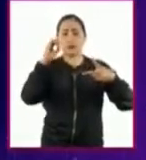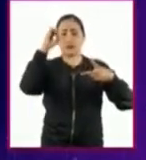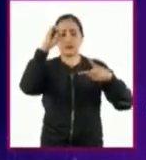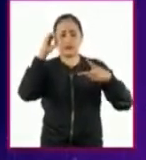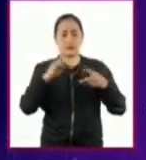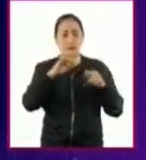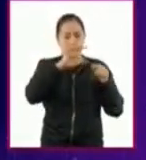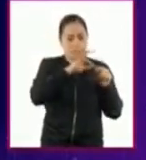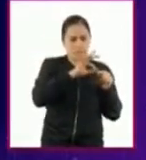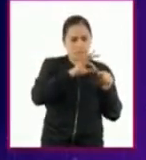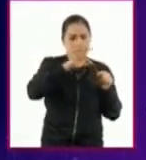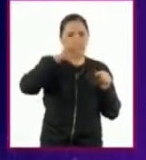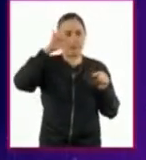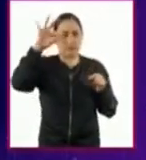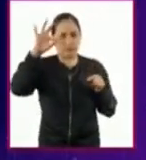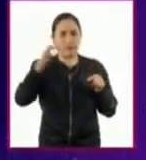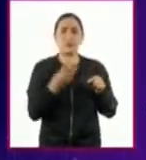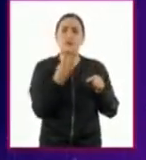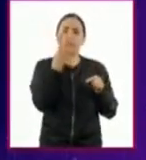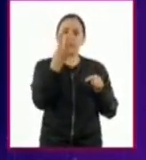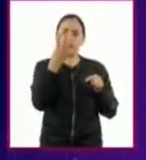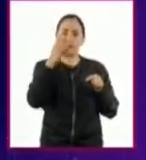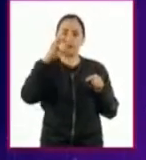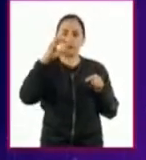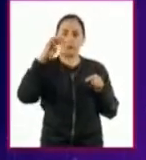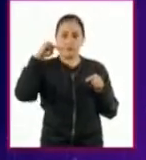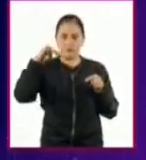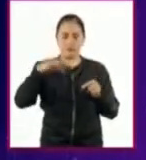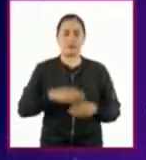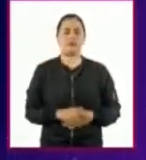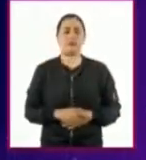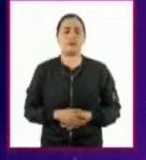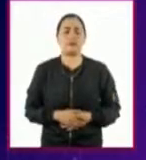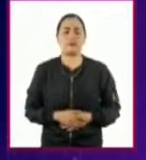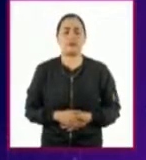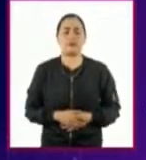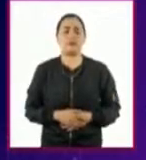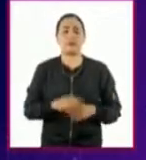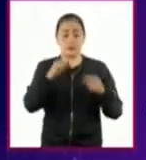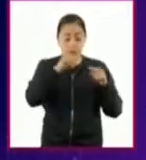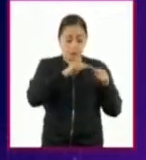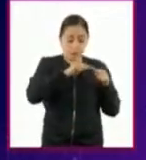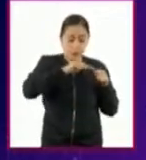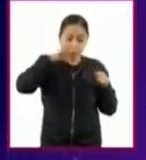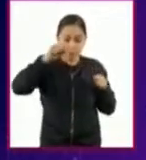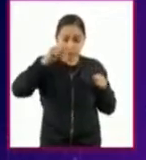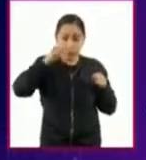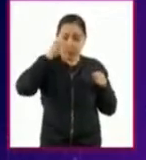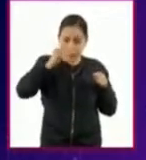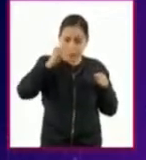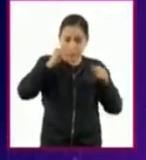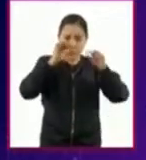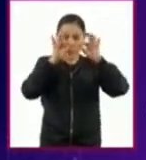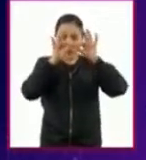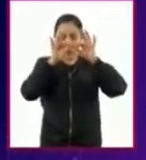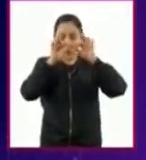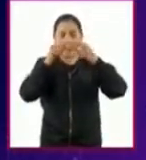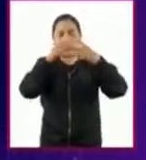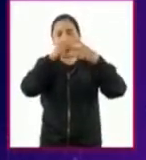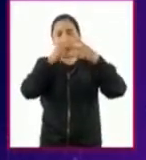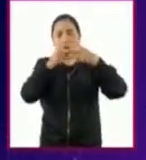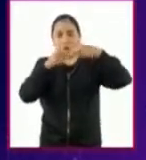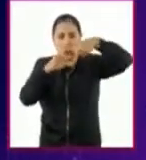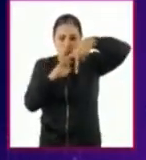lados puse una marca de 3 centímetros. Desde esa marca volví a marcar un ángulo de 60 grados